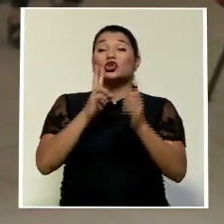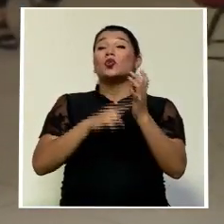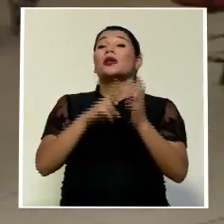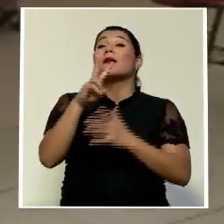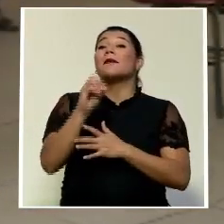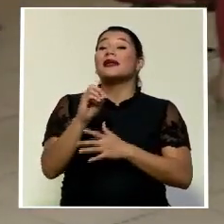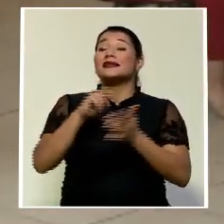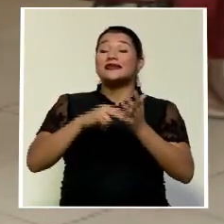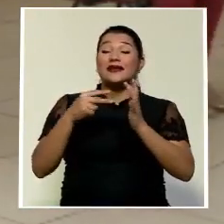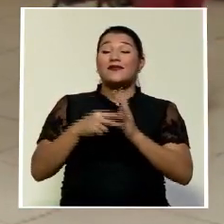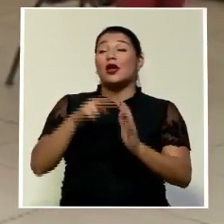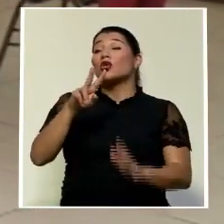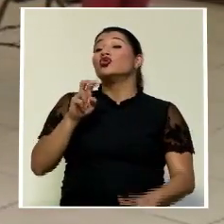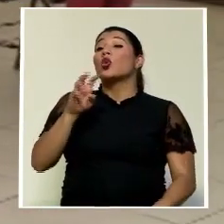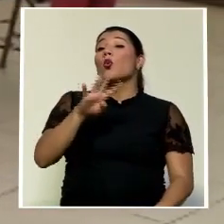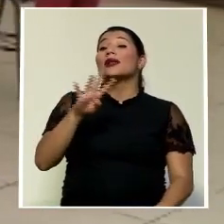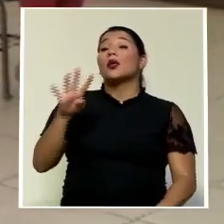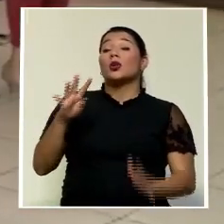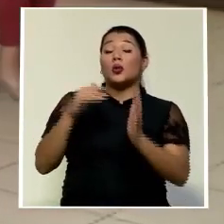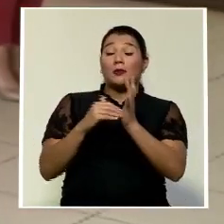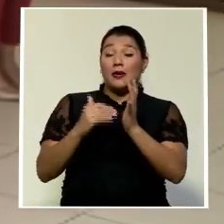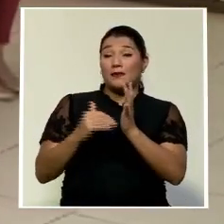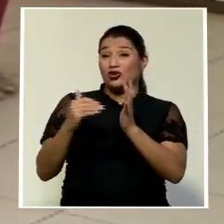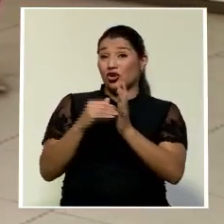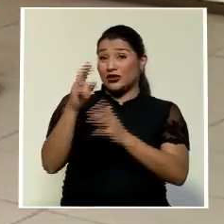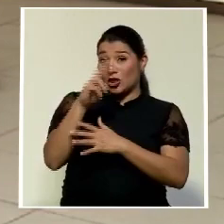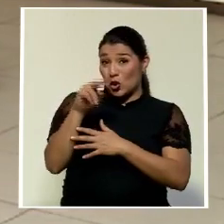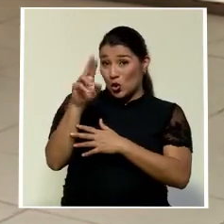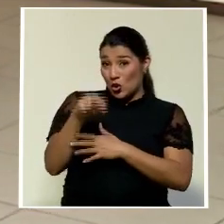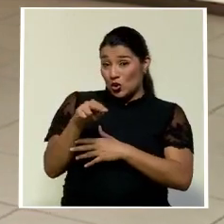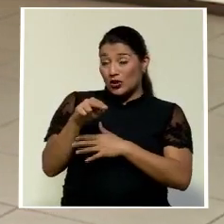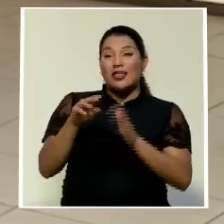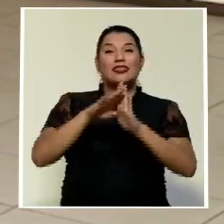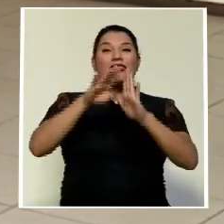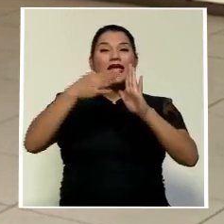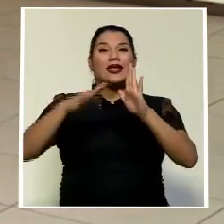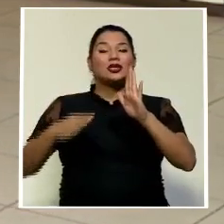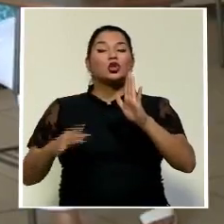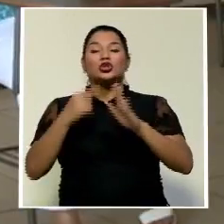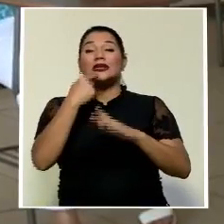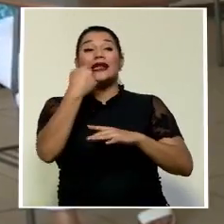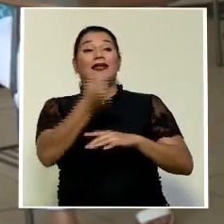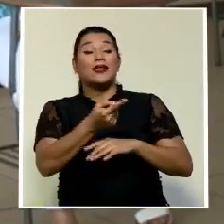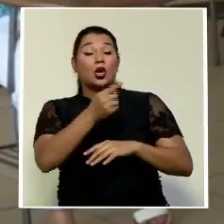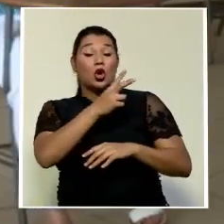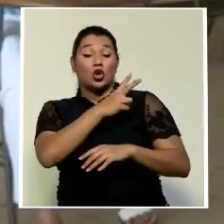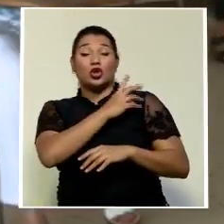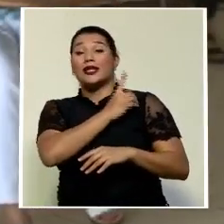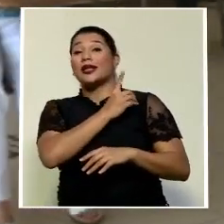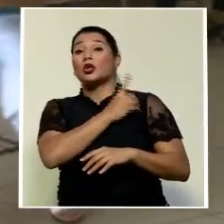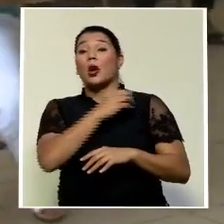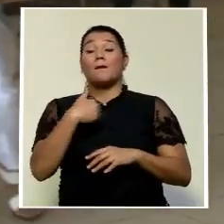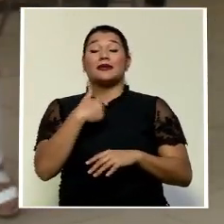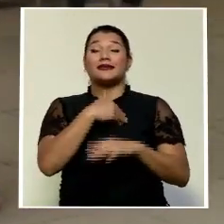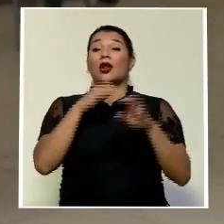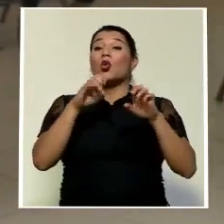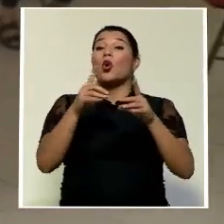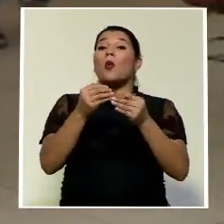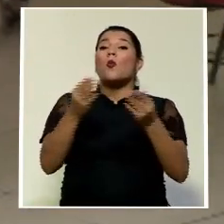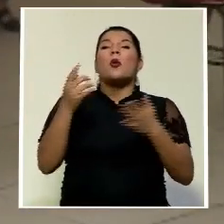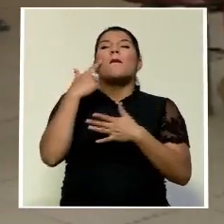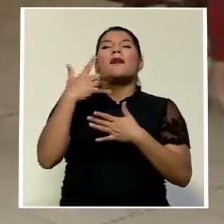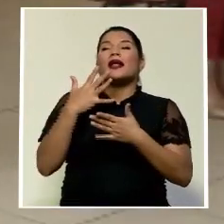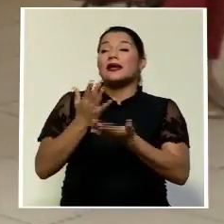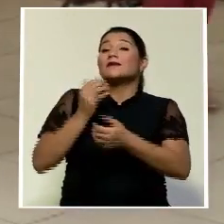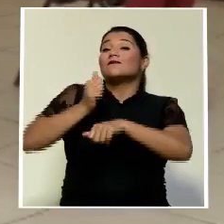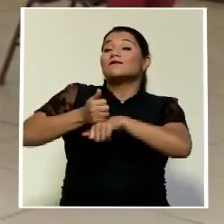representó 244.000 millones de colones. La Contraloría emitió directrices a las jerarcas del Ministerio de Educación Pública para que emitan un plan y